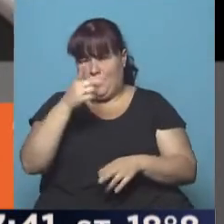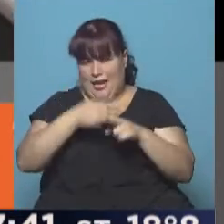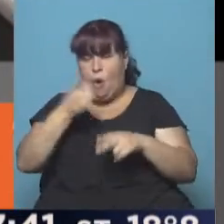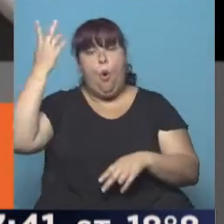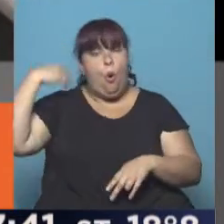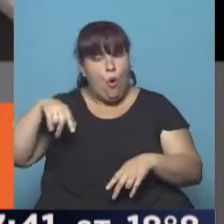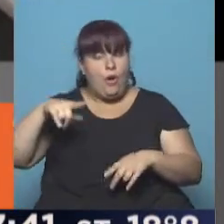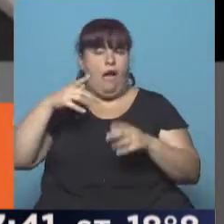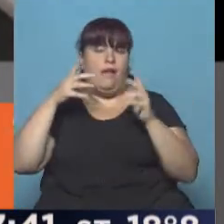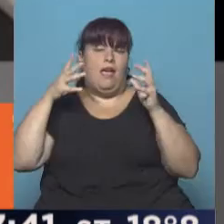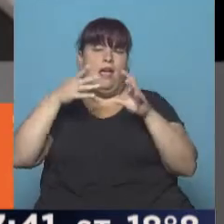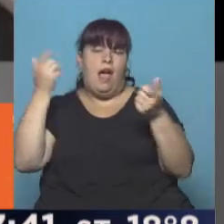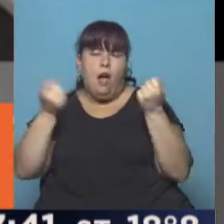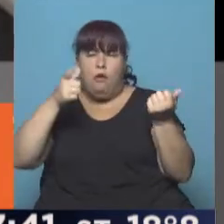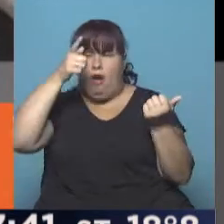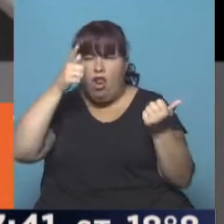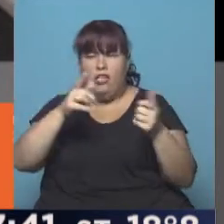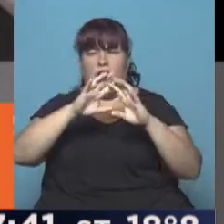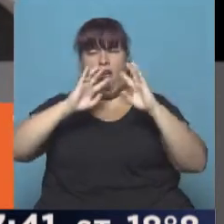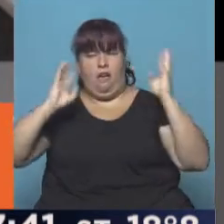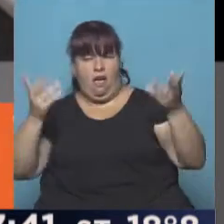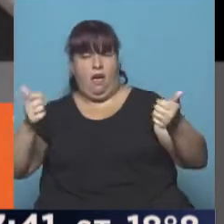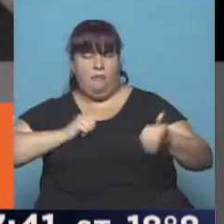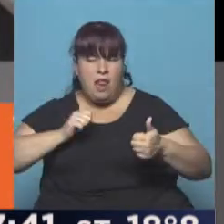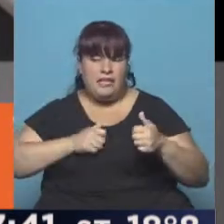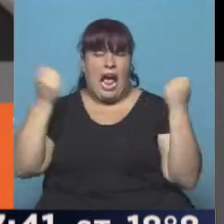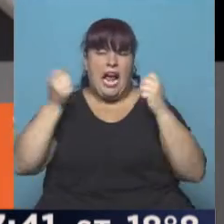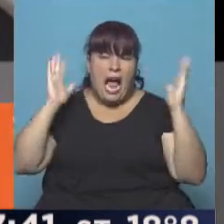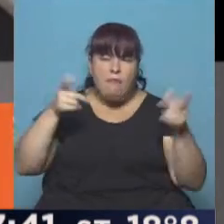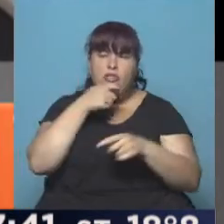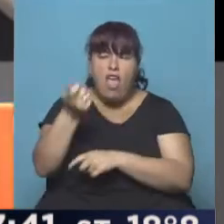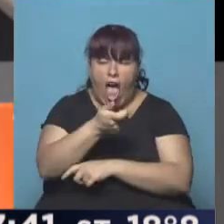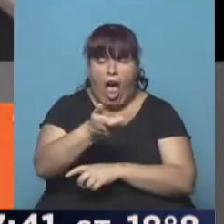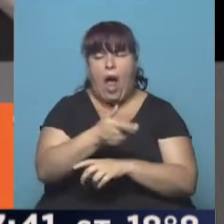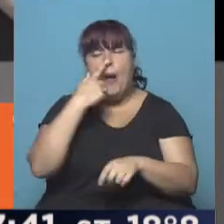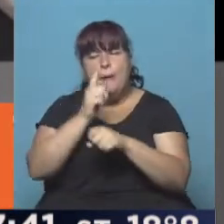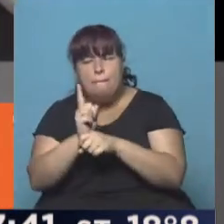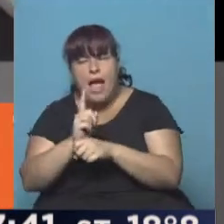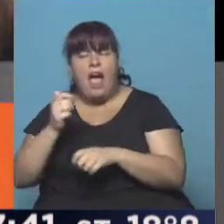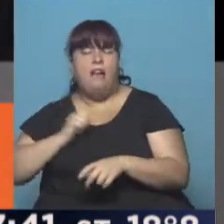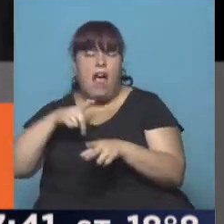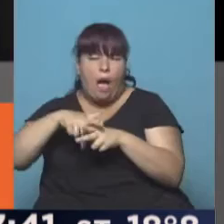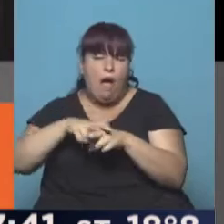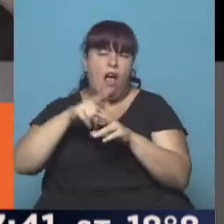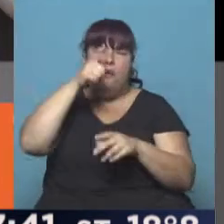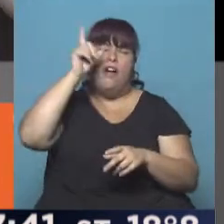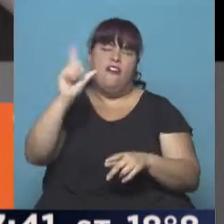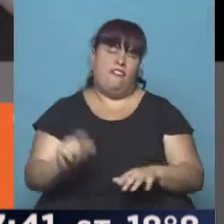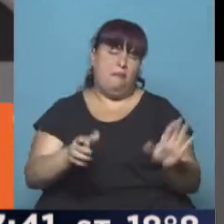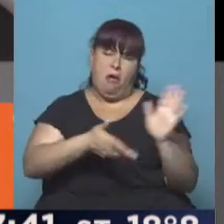vez hubo carros de asalto, escuadrones enteros de gendarmería, camiones hidrantes, perros e infantería de la Policía